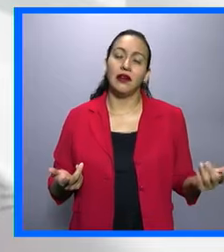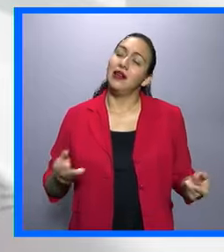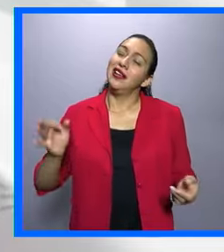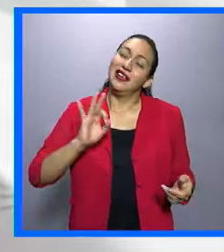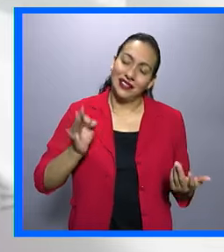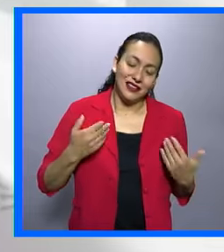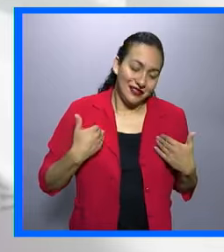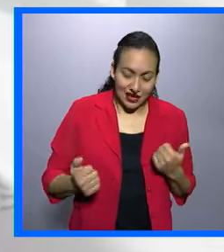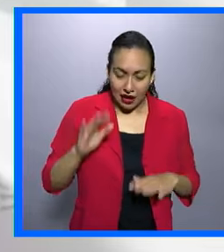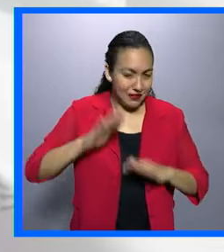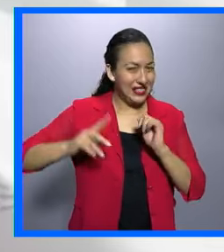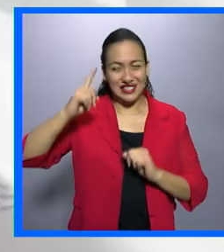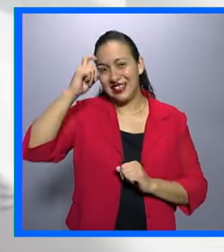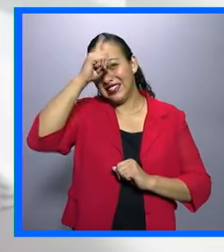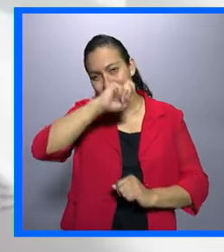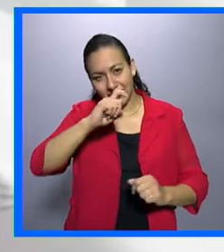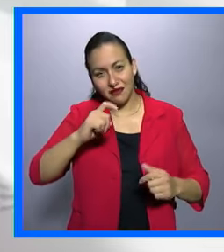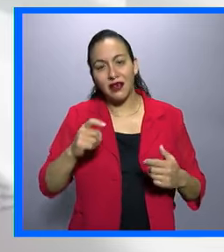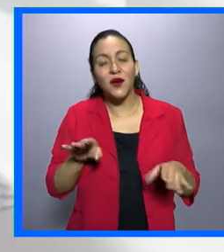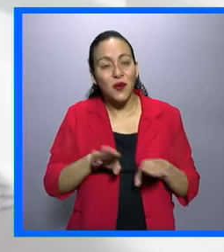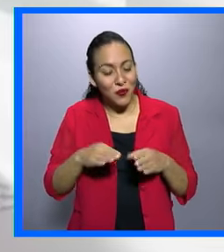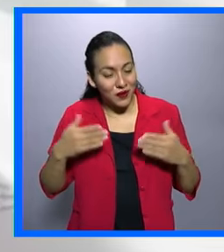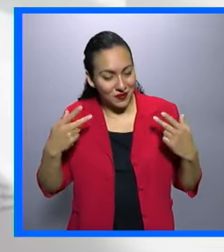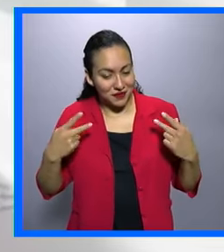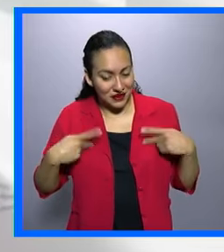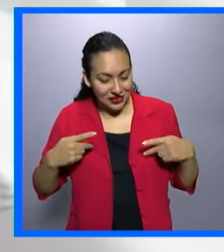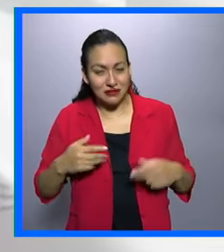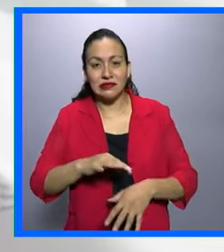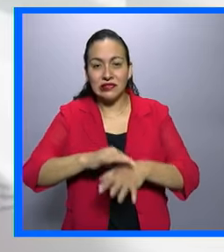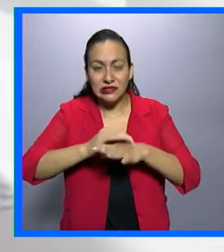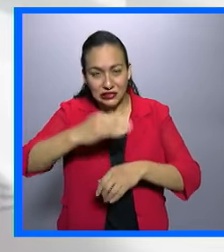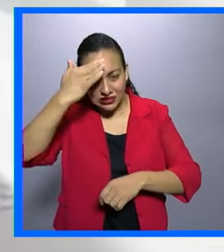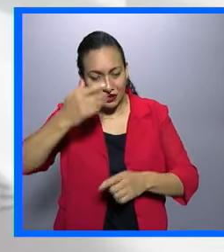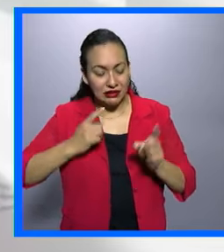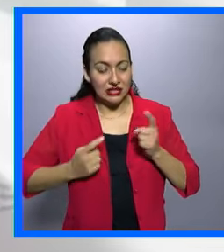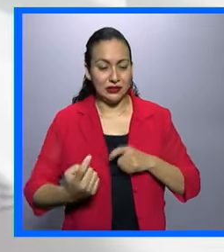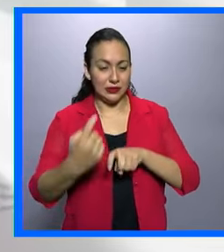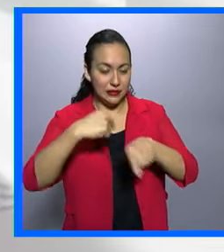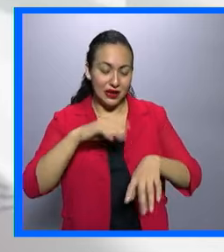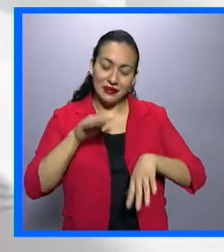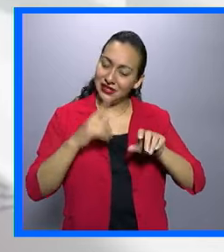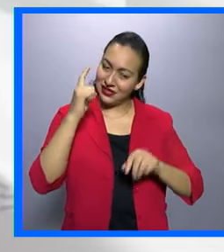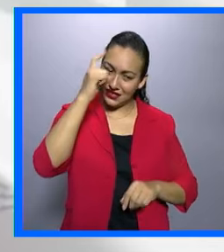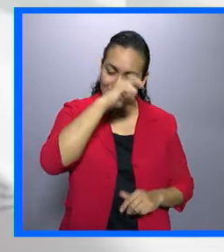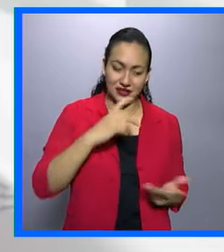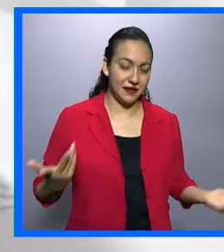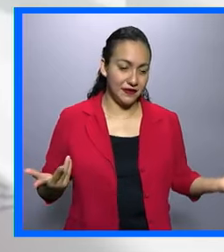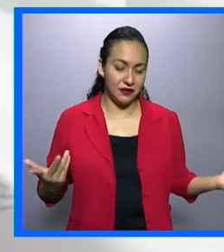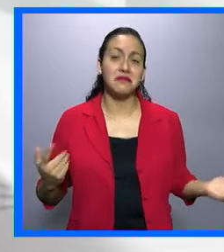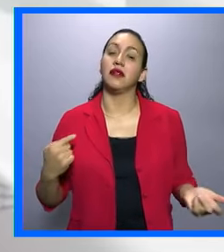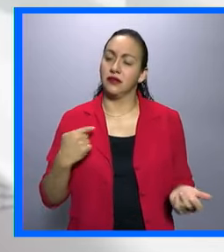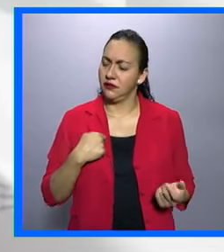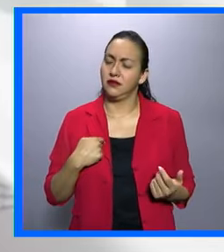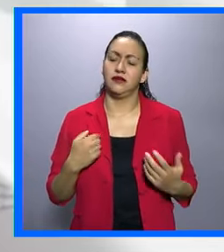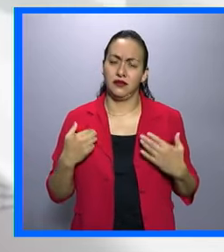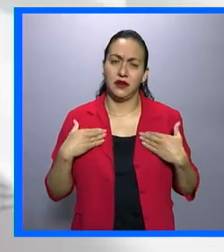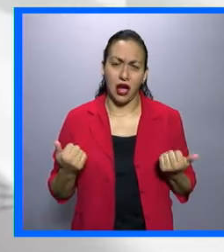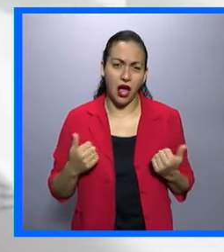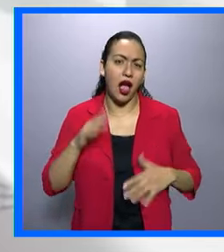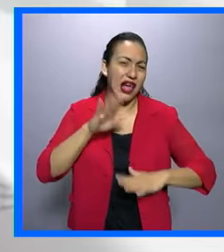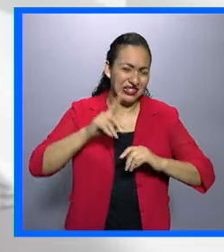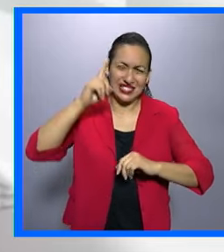cual en los zapatos de, como se dice coloquialmente, de las otras personas, o que es lo que yo les decía, a veces